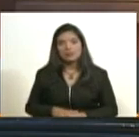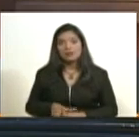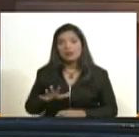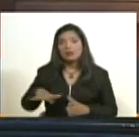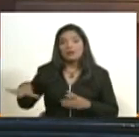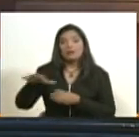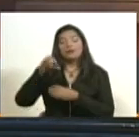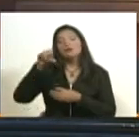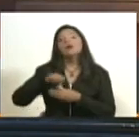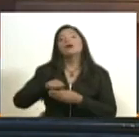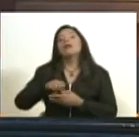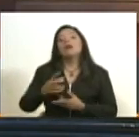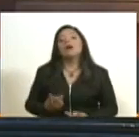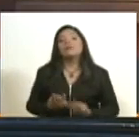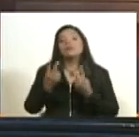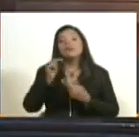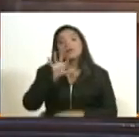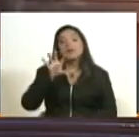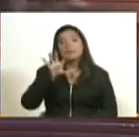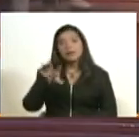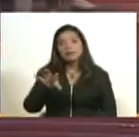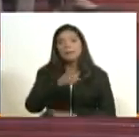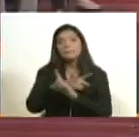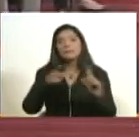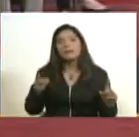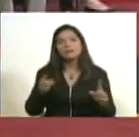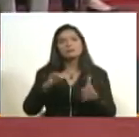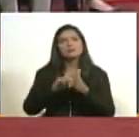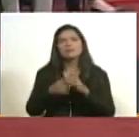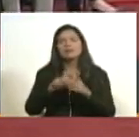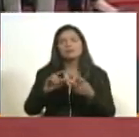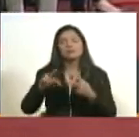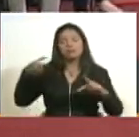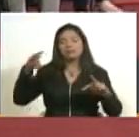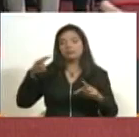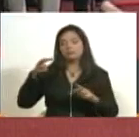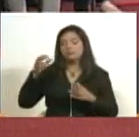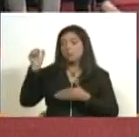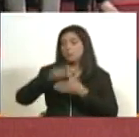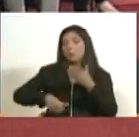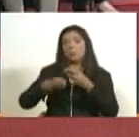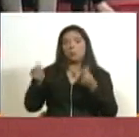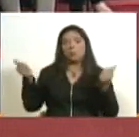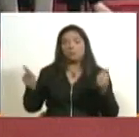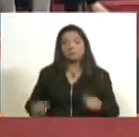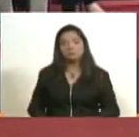de la vida política del país, pasó a ser la nulidad. Un fantasma